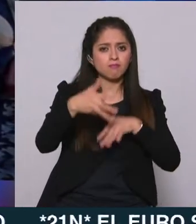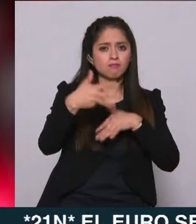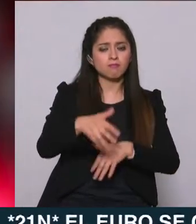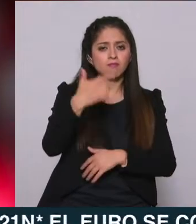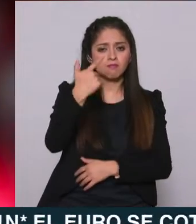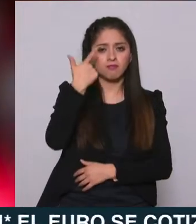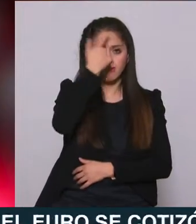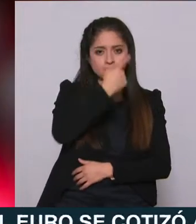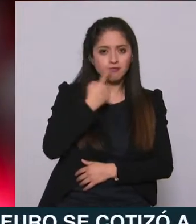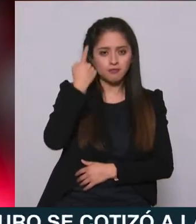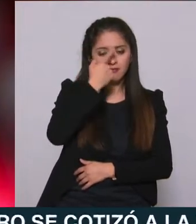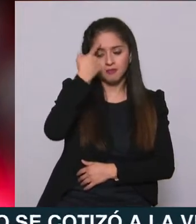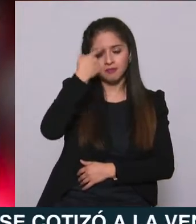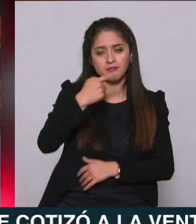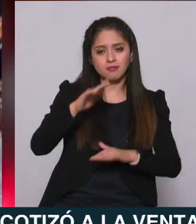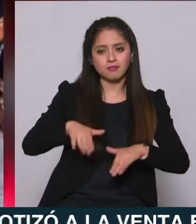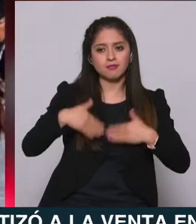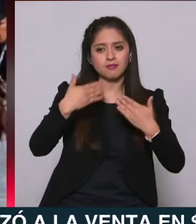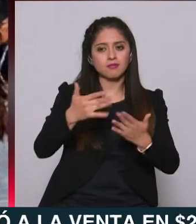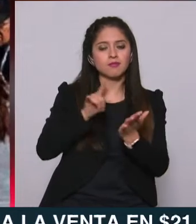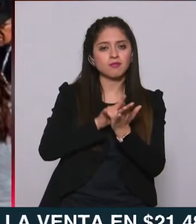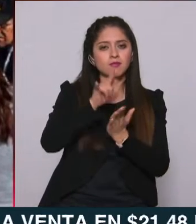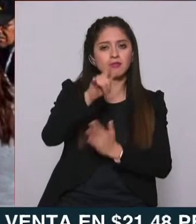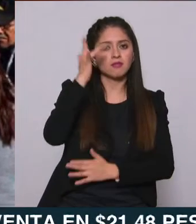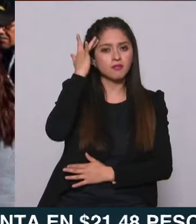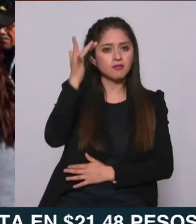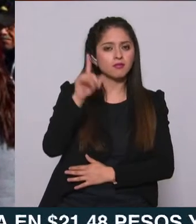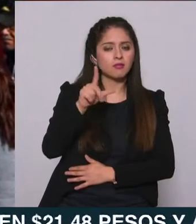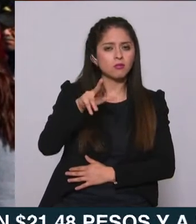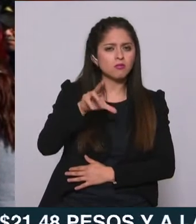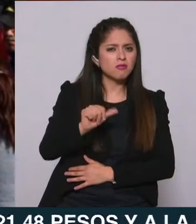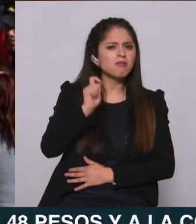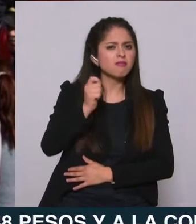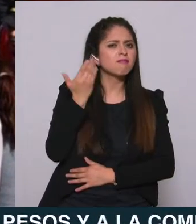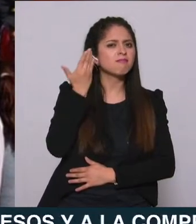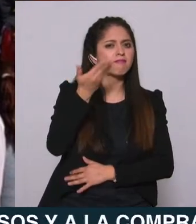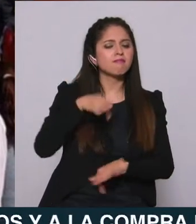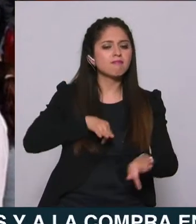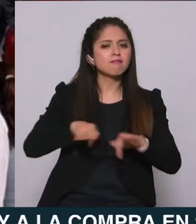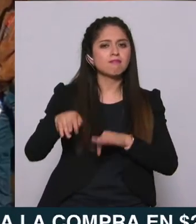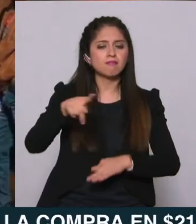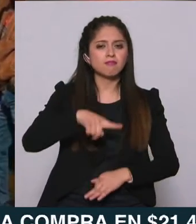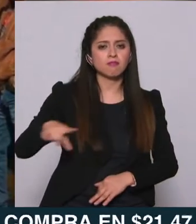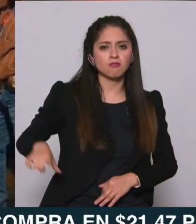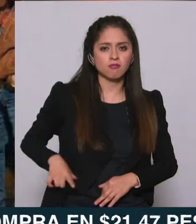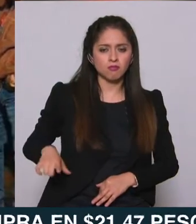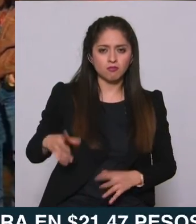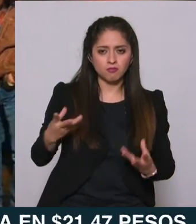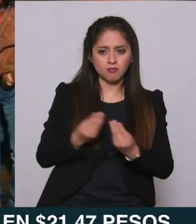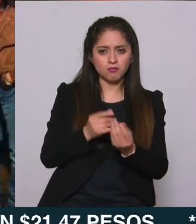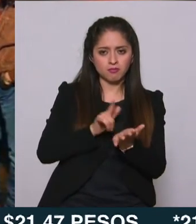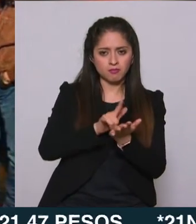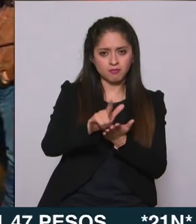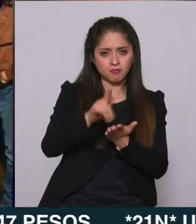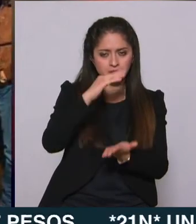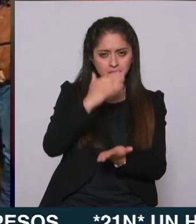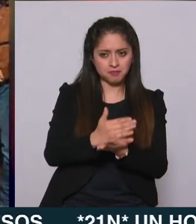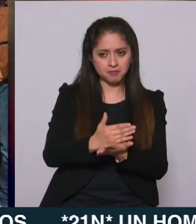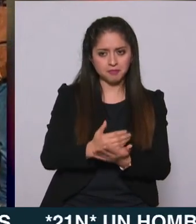más de 7 horas al exterior de la base aérea militar de Santa Lucía para exigir trabajo en obras del aeropuerto. 21 Noticias.